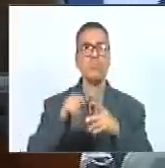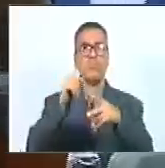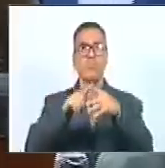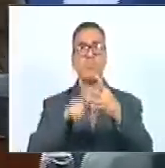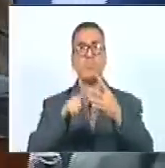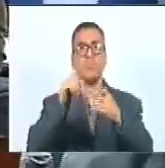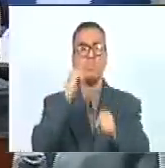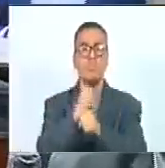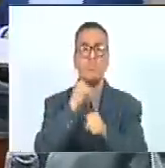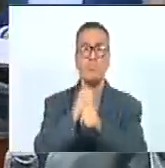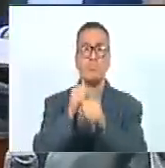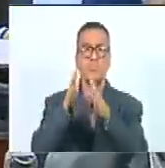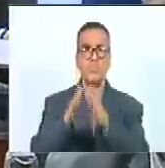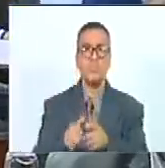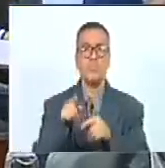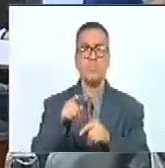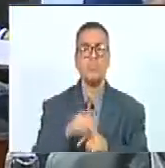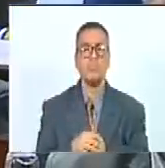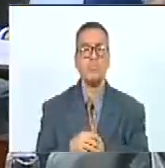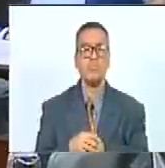es la actuación